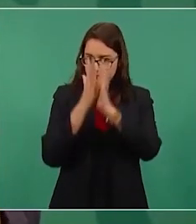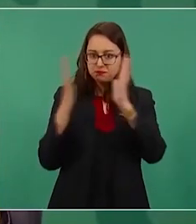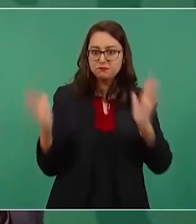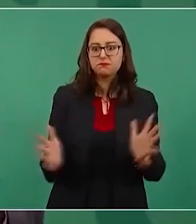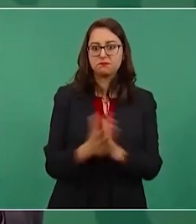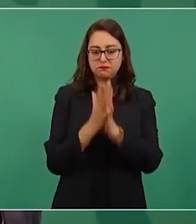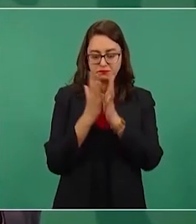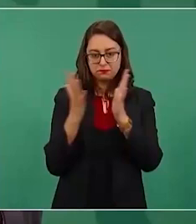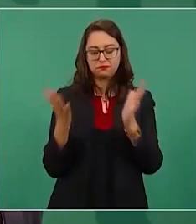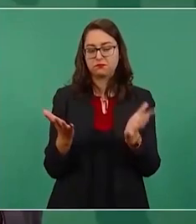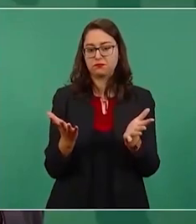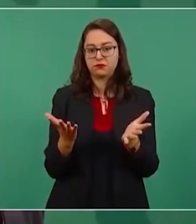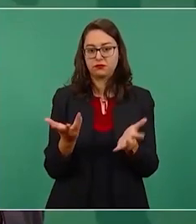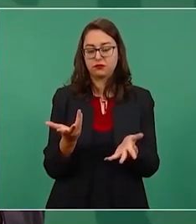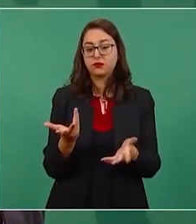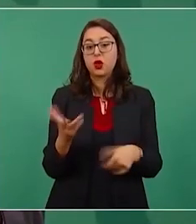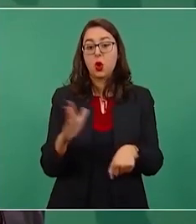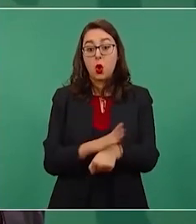porque no solo